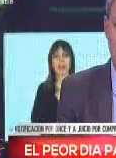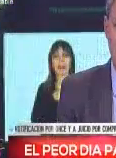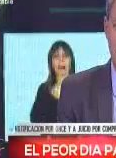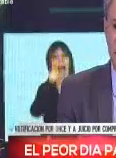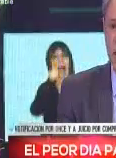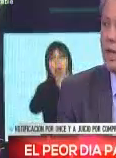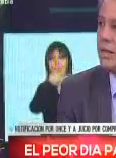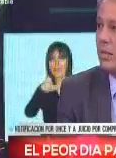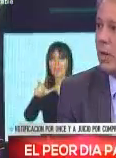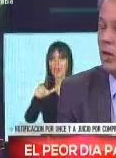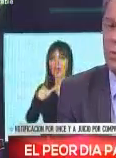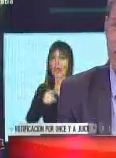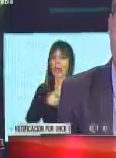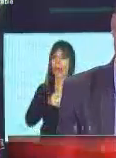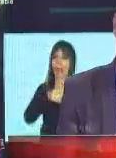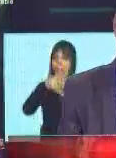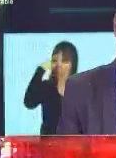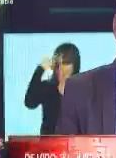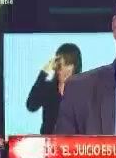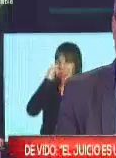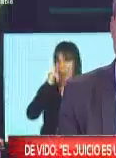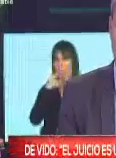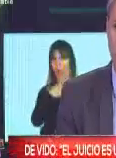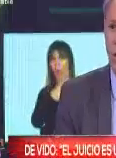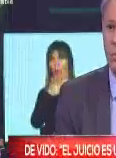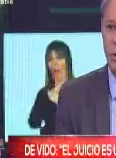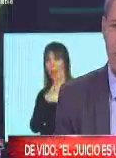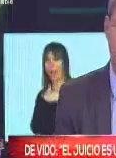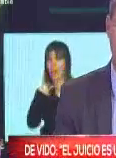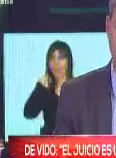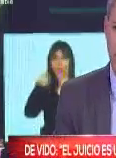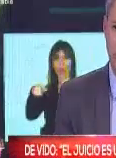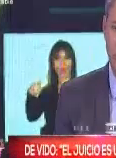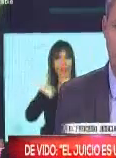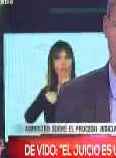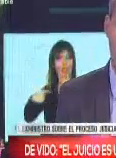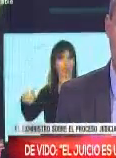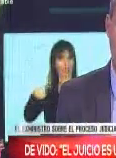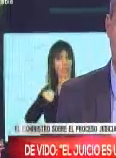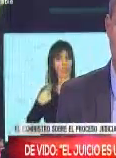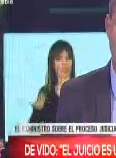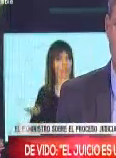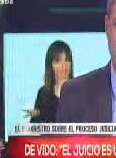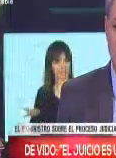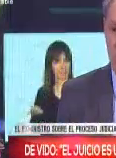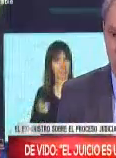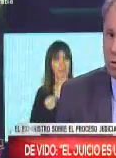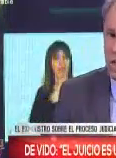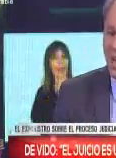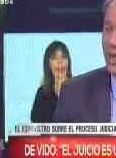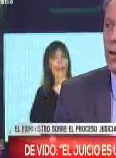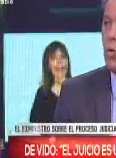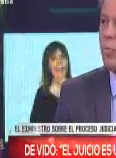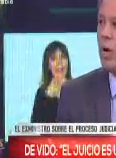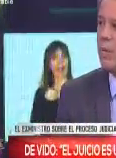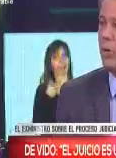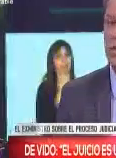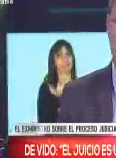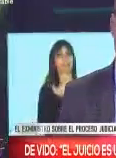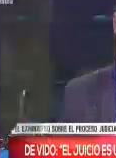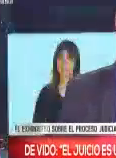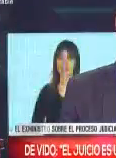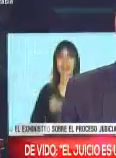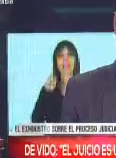que hasta el 10 de diciembre del 2015, cuando abandonó el Poder Ejecutivo y pasó a ocupar una banca de diputado, no tenía ningún